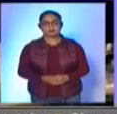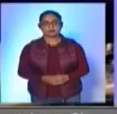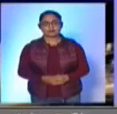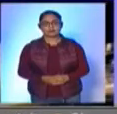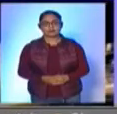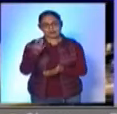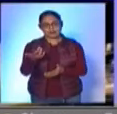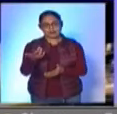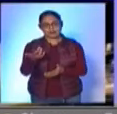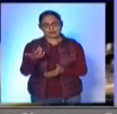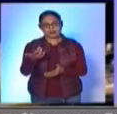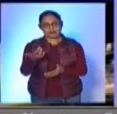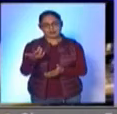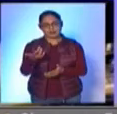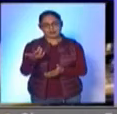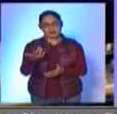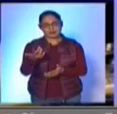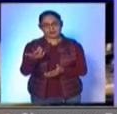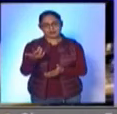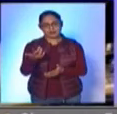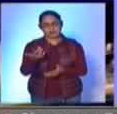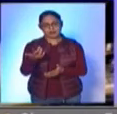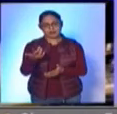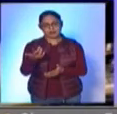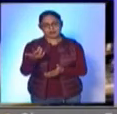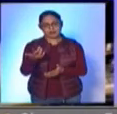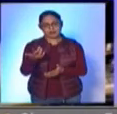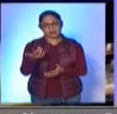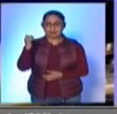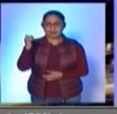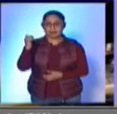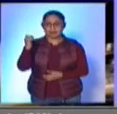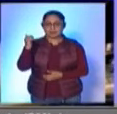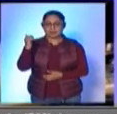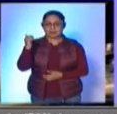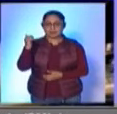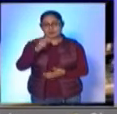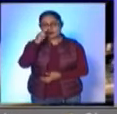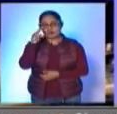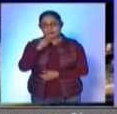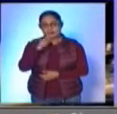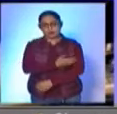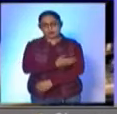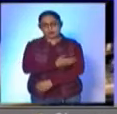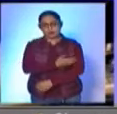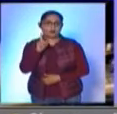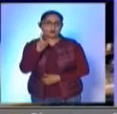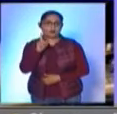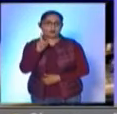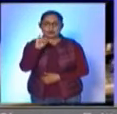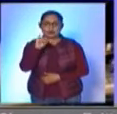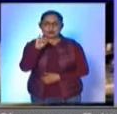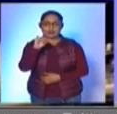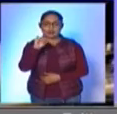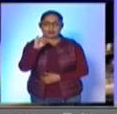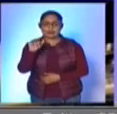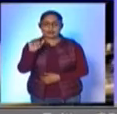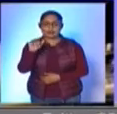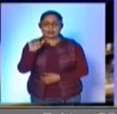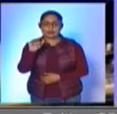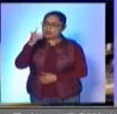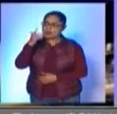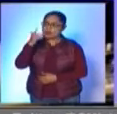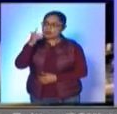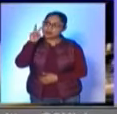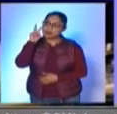Gracias por continuar con nosotros. En este momento nos enlazamos hasta la Ciudad de México con nuestra compañera corresponsal Livia Bucio. Livia, muy buena noche. Te vemos